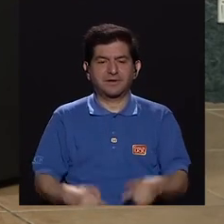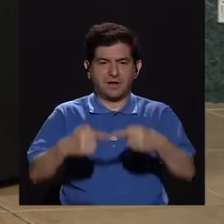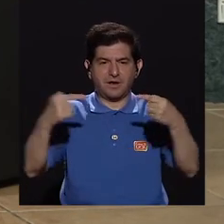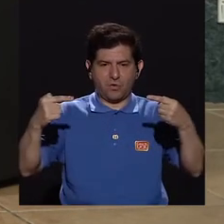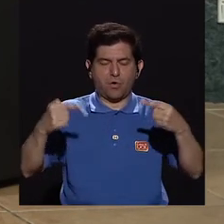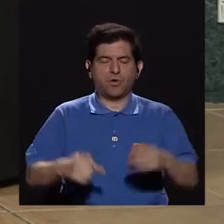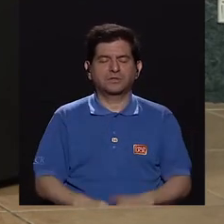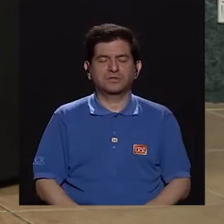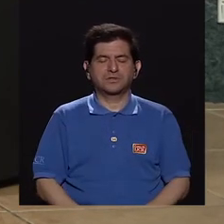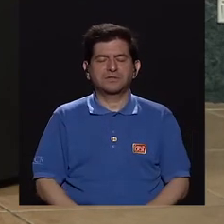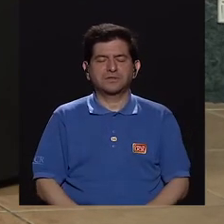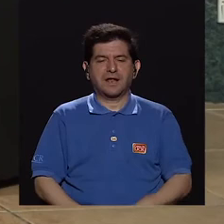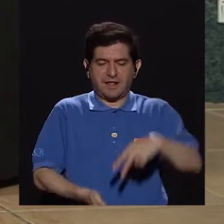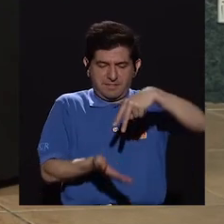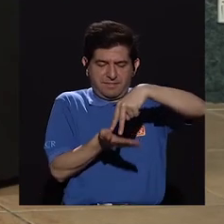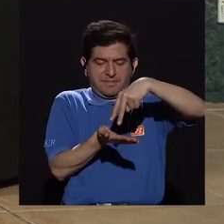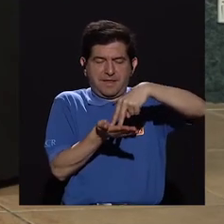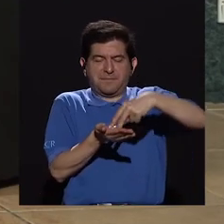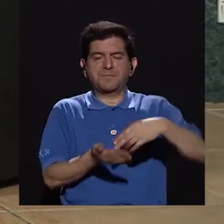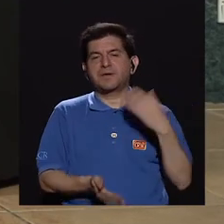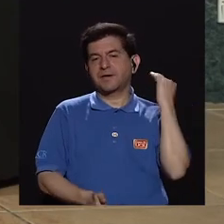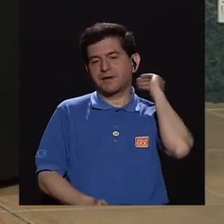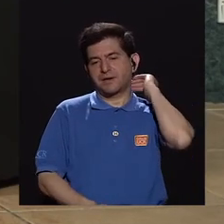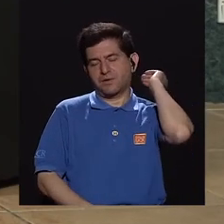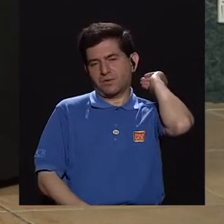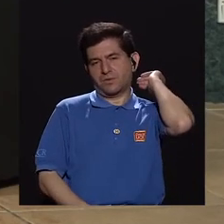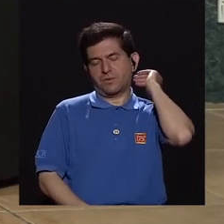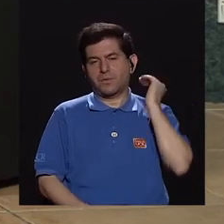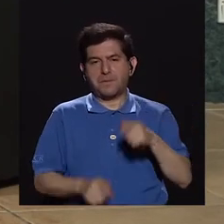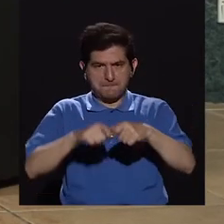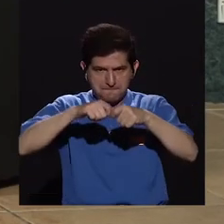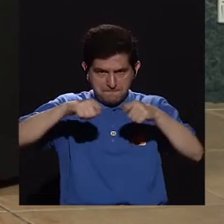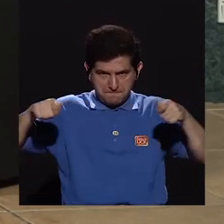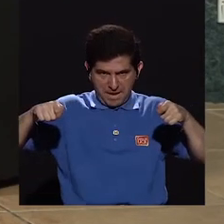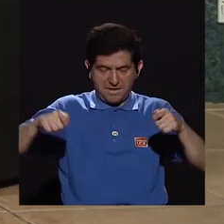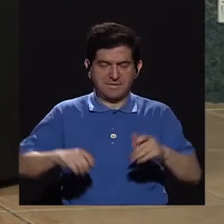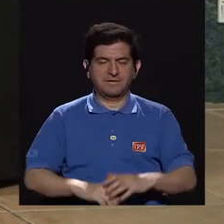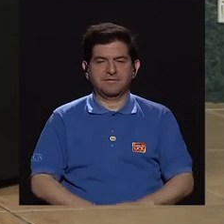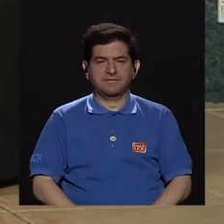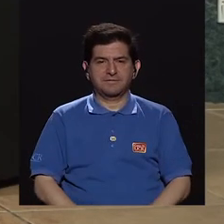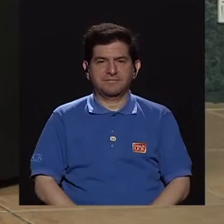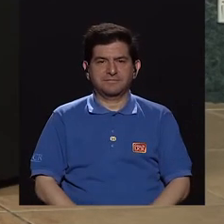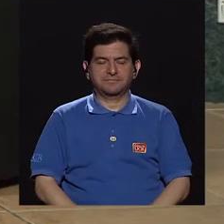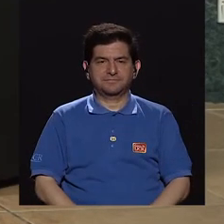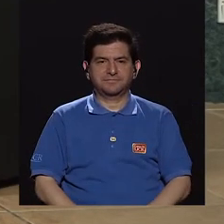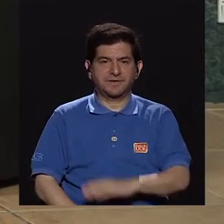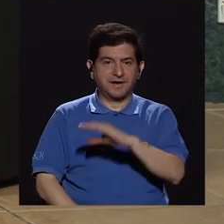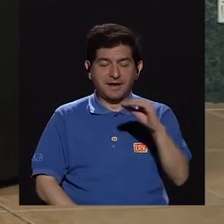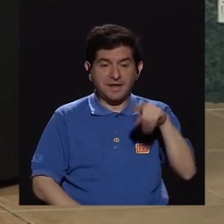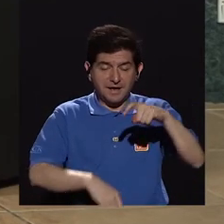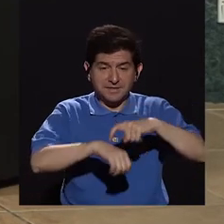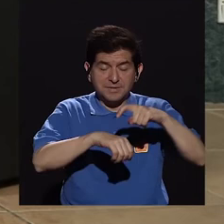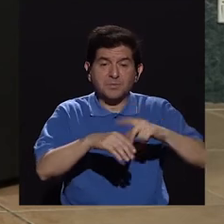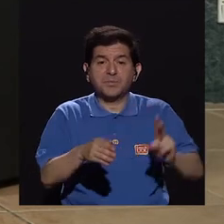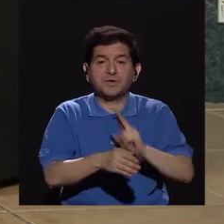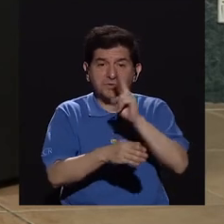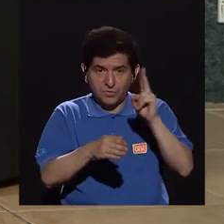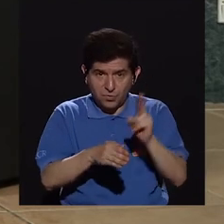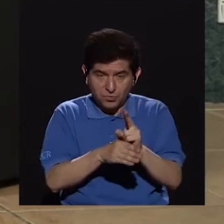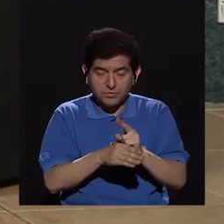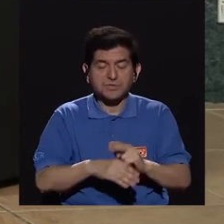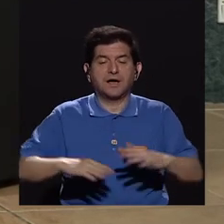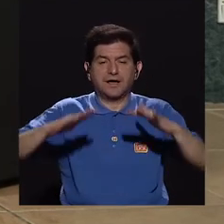contra la pared, de pie contra la pared, mida el espacio que hay entre las vértebras cervicales y la pared y